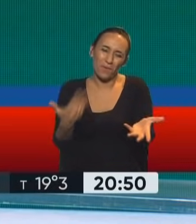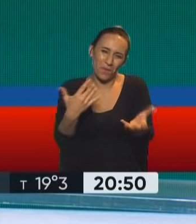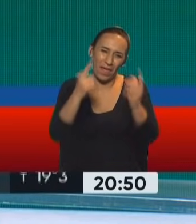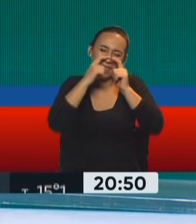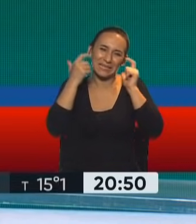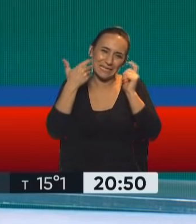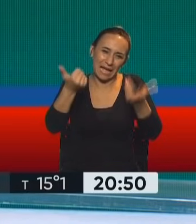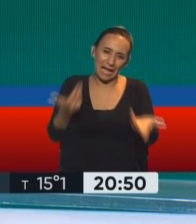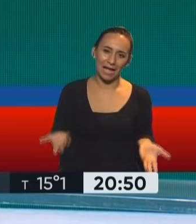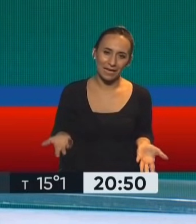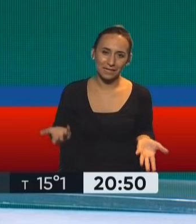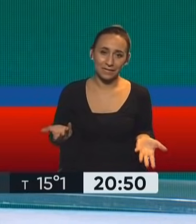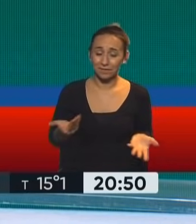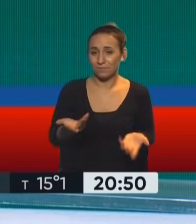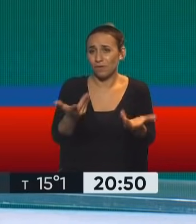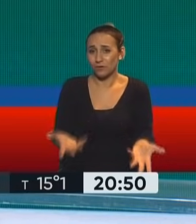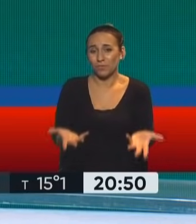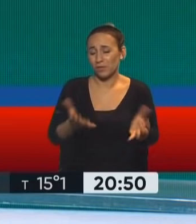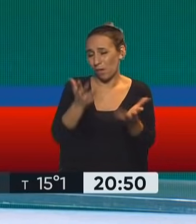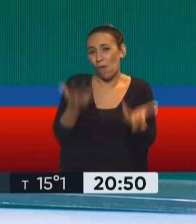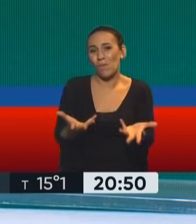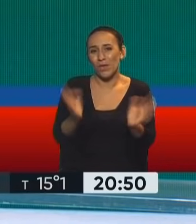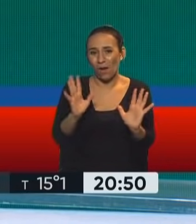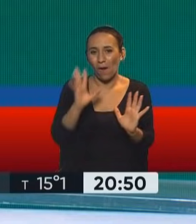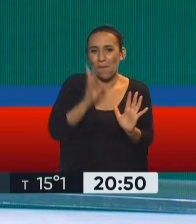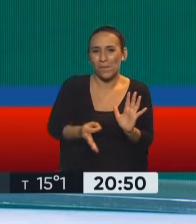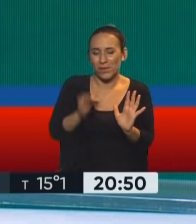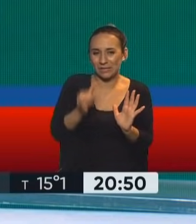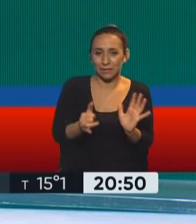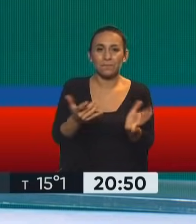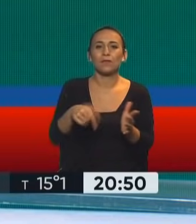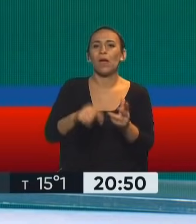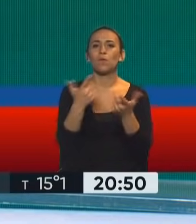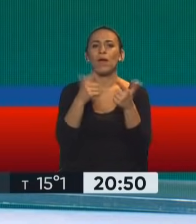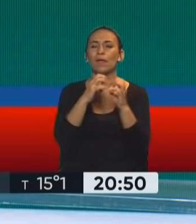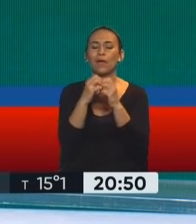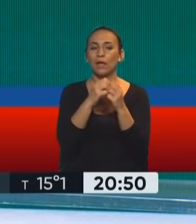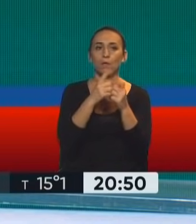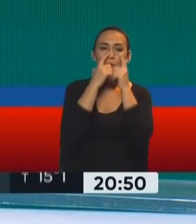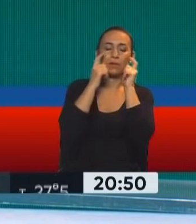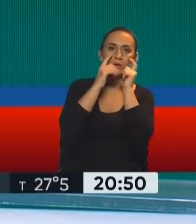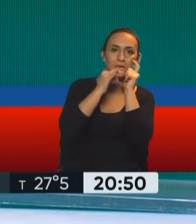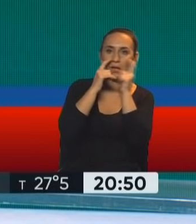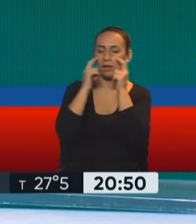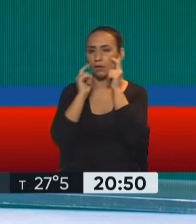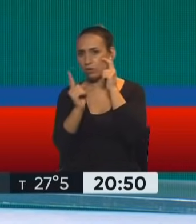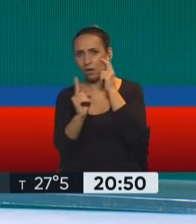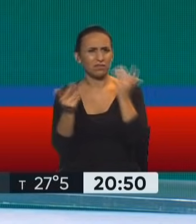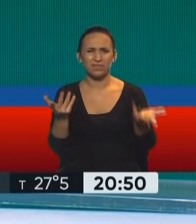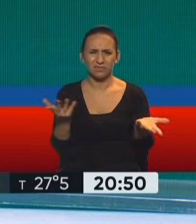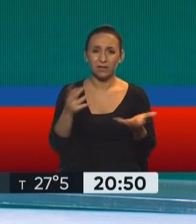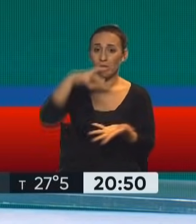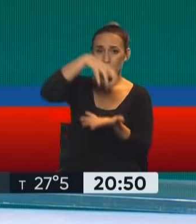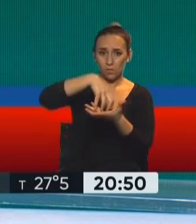el barbijo. Te diría que tiene una lógica que es indiscutible. No se está discutiendo barbijo sí, barbijo no. Nunca se planteó que se deje de utilizar el barbijo en los